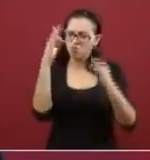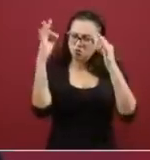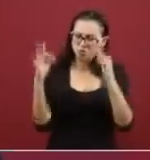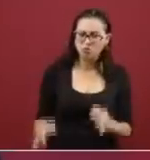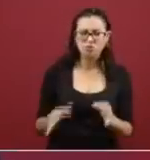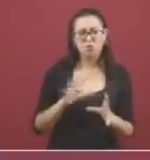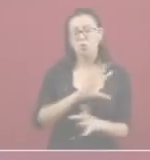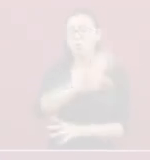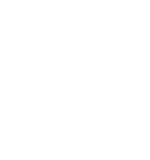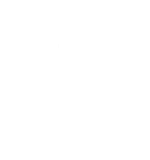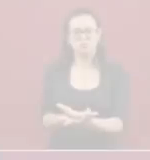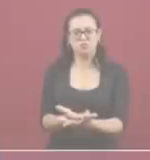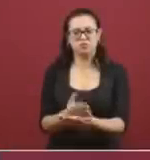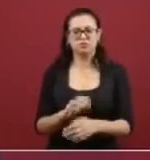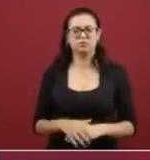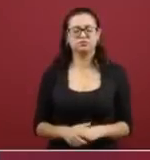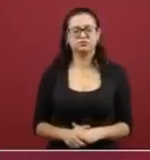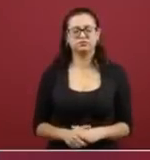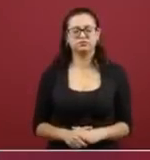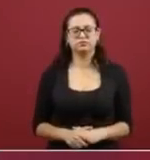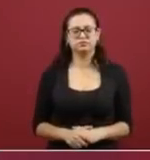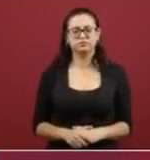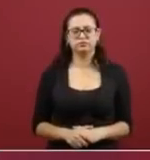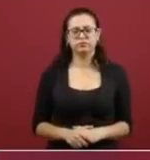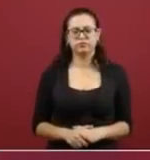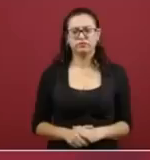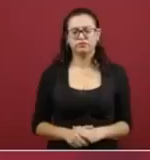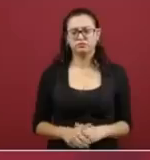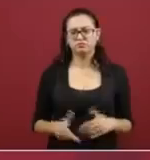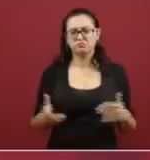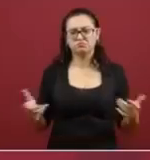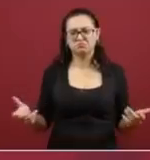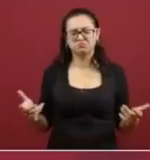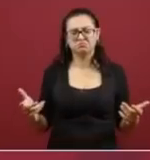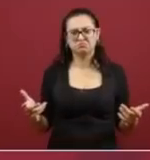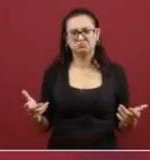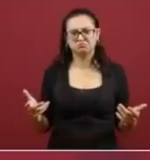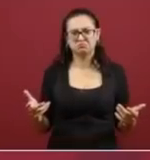niveles escolares. Considero que no hay